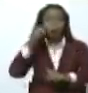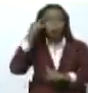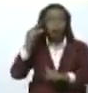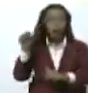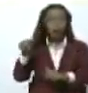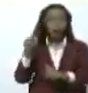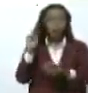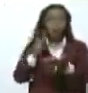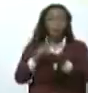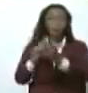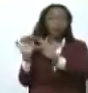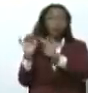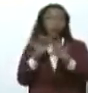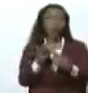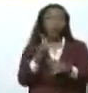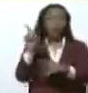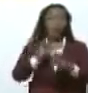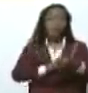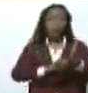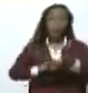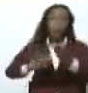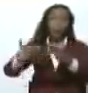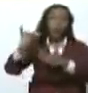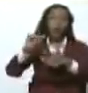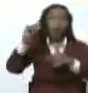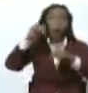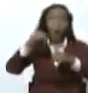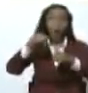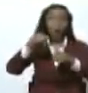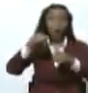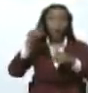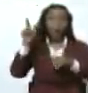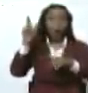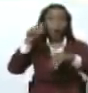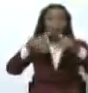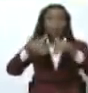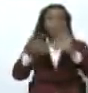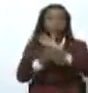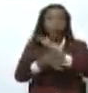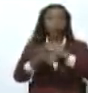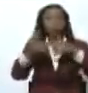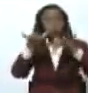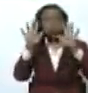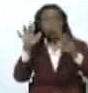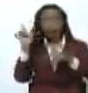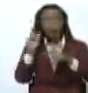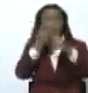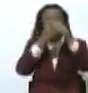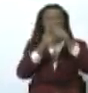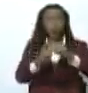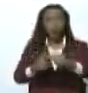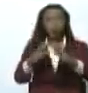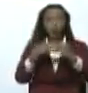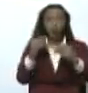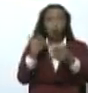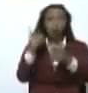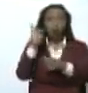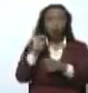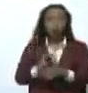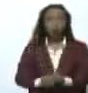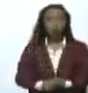de participación ha sido mayor el día de hoy en estas elecciones y, por supuesto, ha contado con todas las garantías.